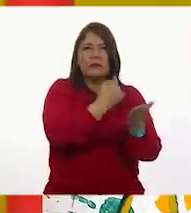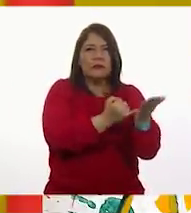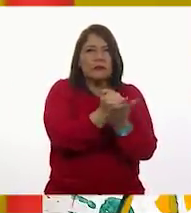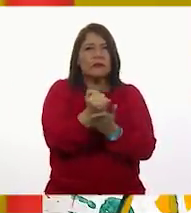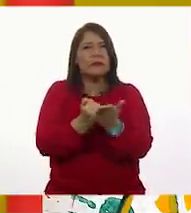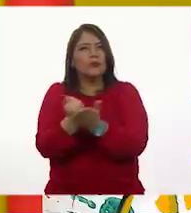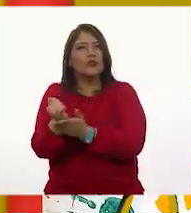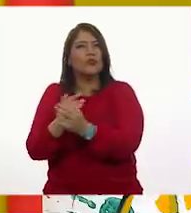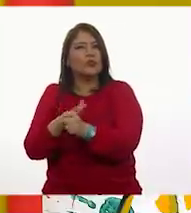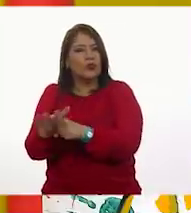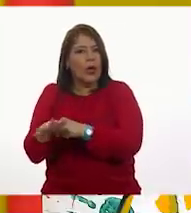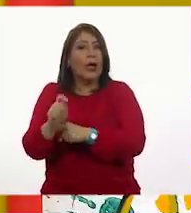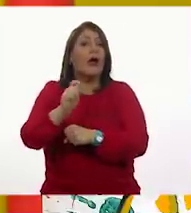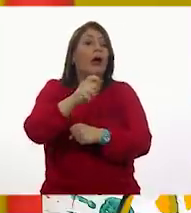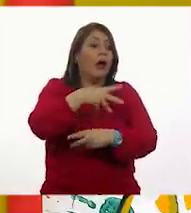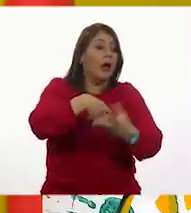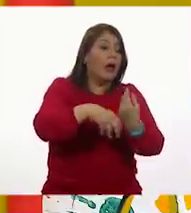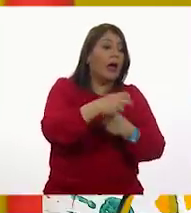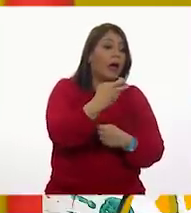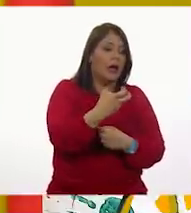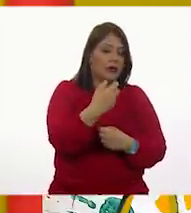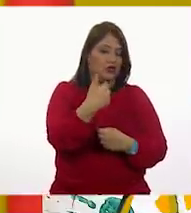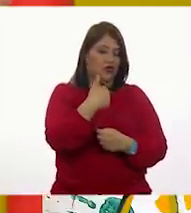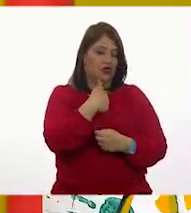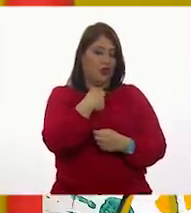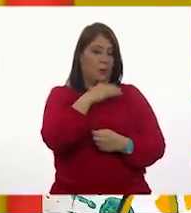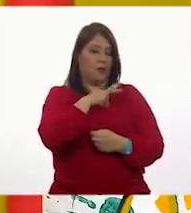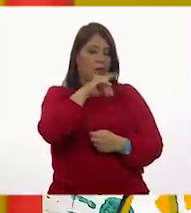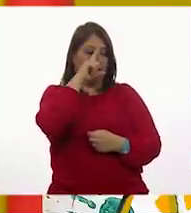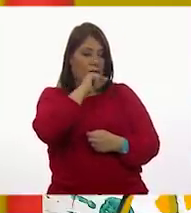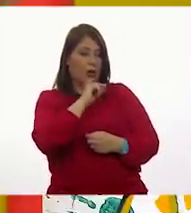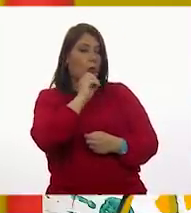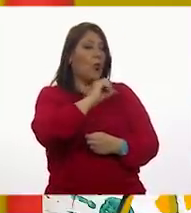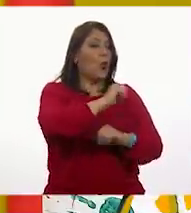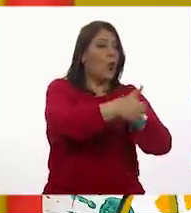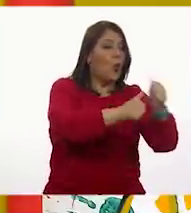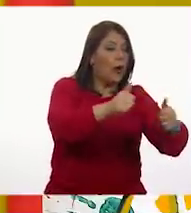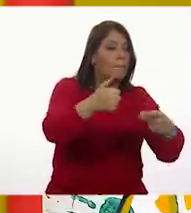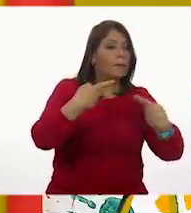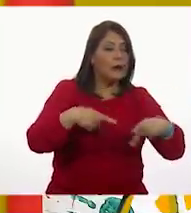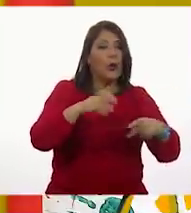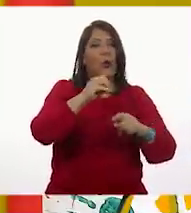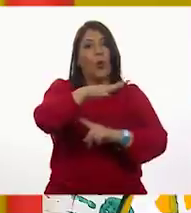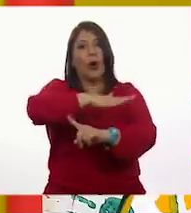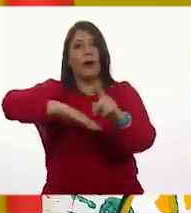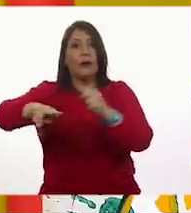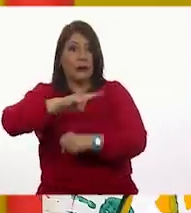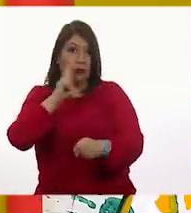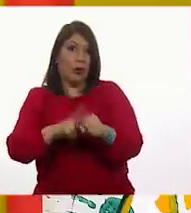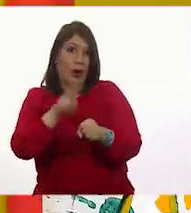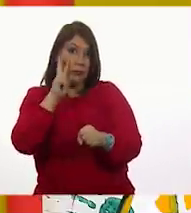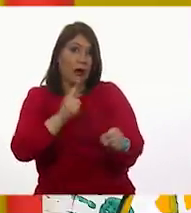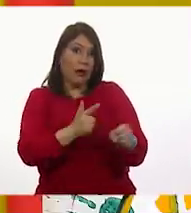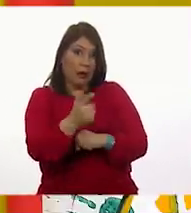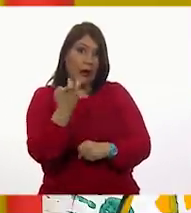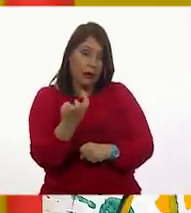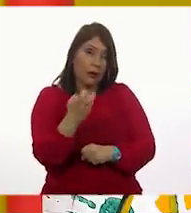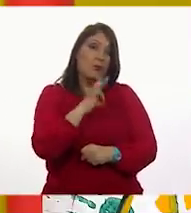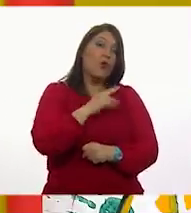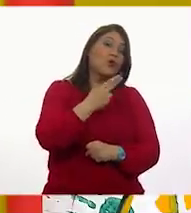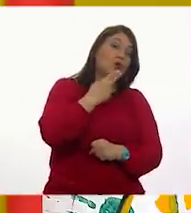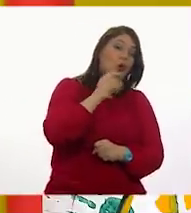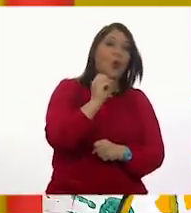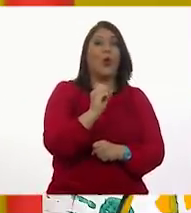Y que esto tiene impacto tanto en nuestra persona, en otras personas o en la naturaleza. Sí, completamente cierto, así es.